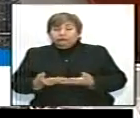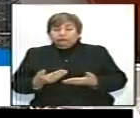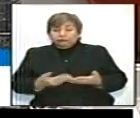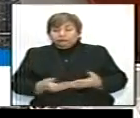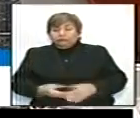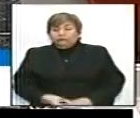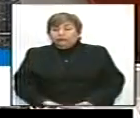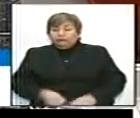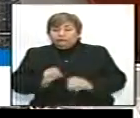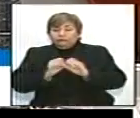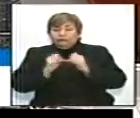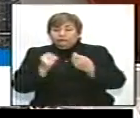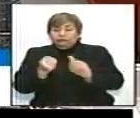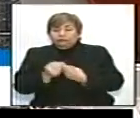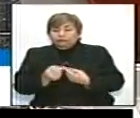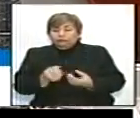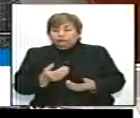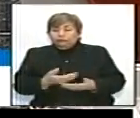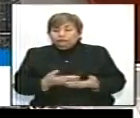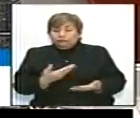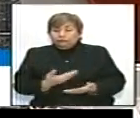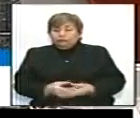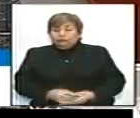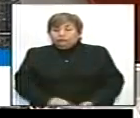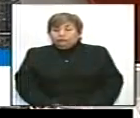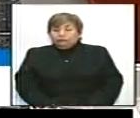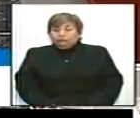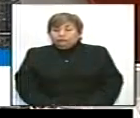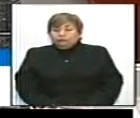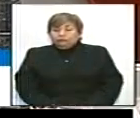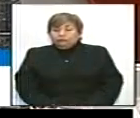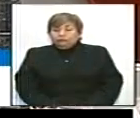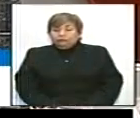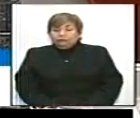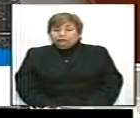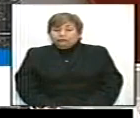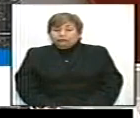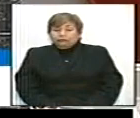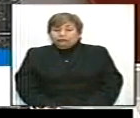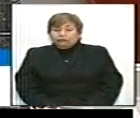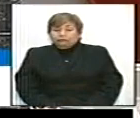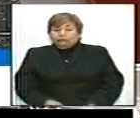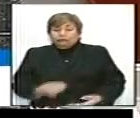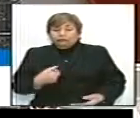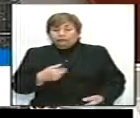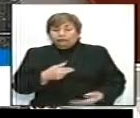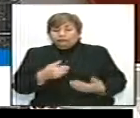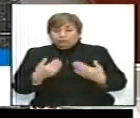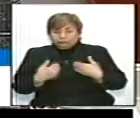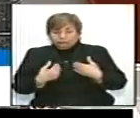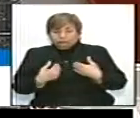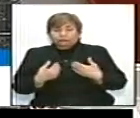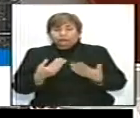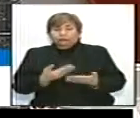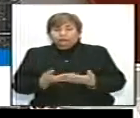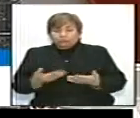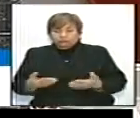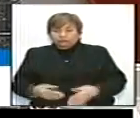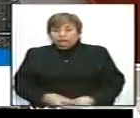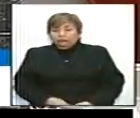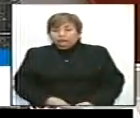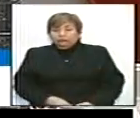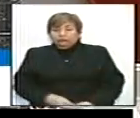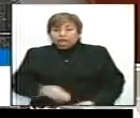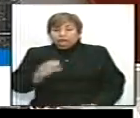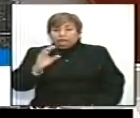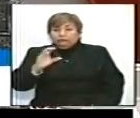tejido social de su comunidad y región, ¿no? Adicionalmente a eso, nosotros tenemos un componente de bienestar. En el